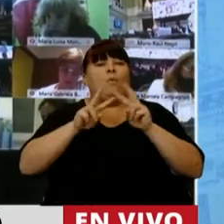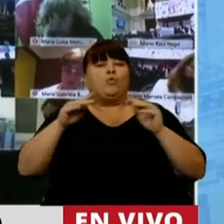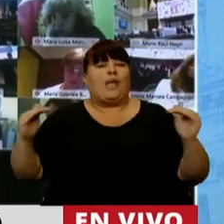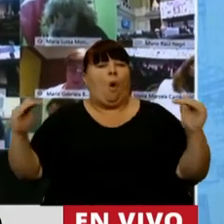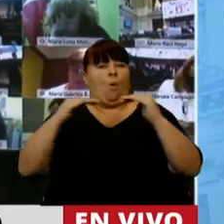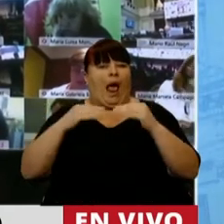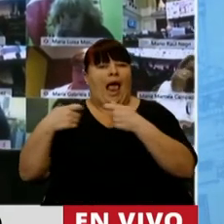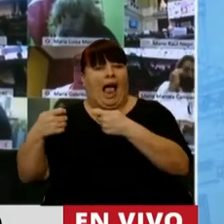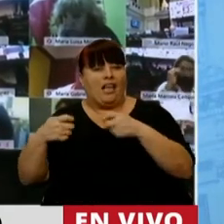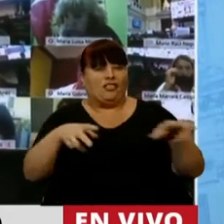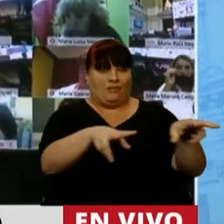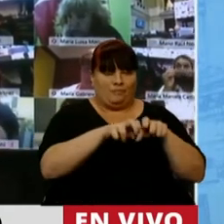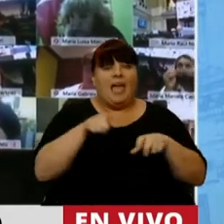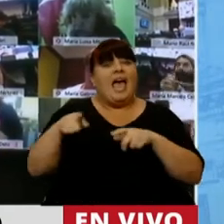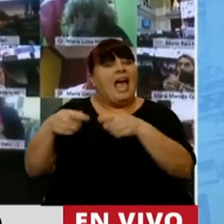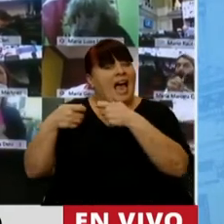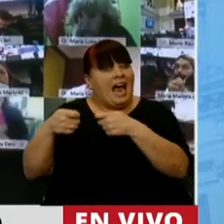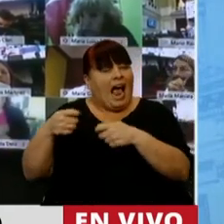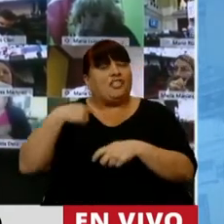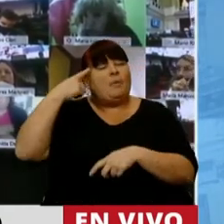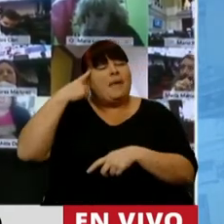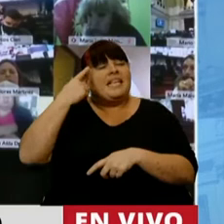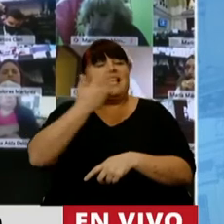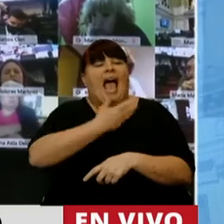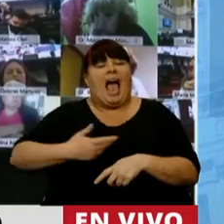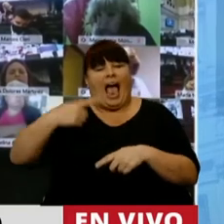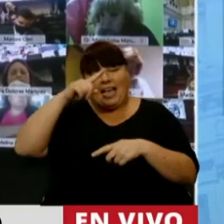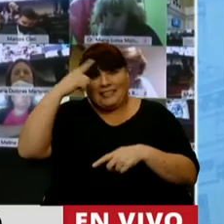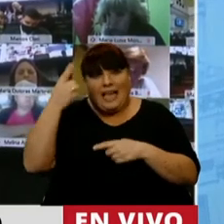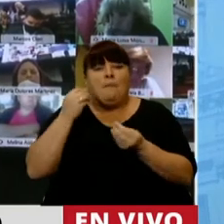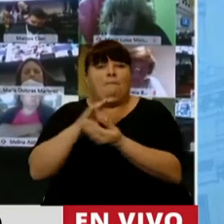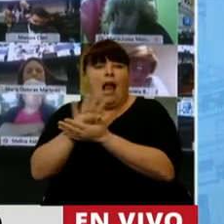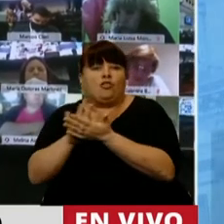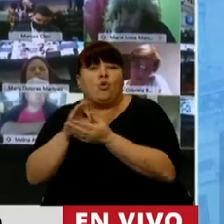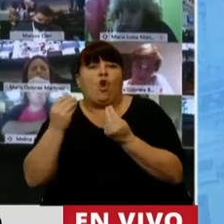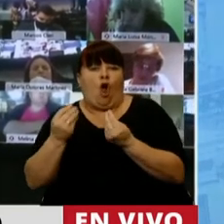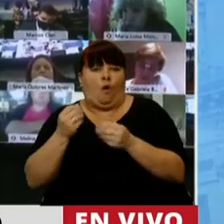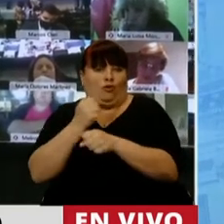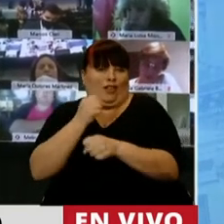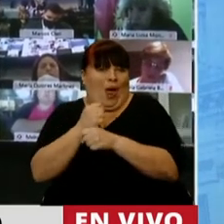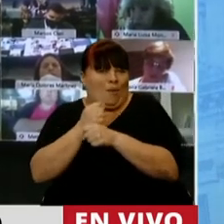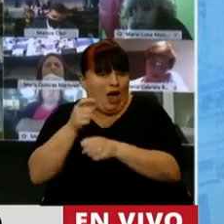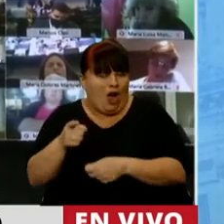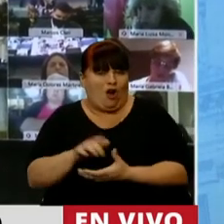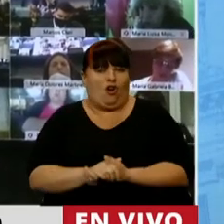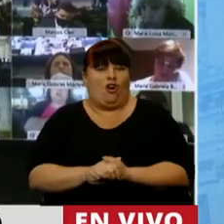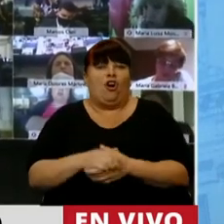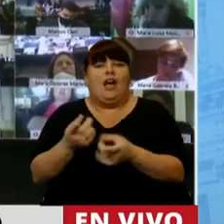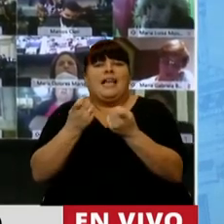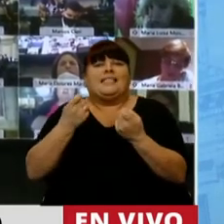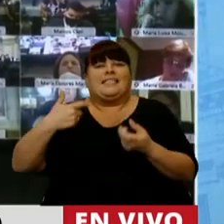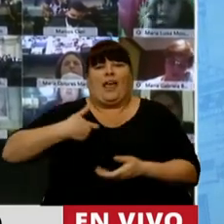equilibrado, los gastos que planifica el Estado para subsanar a través de su accionar